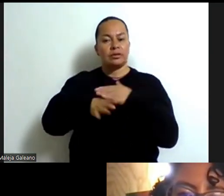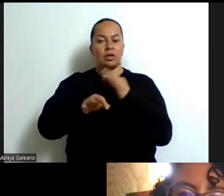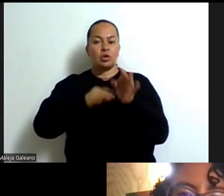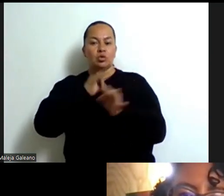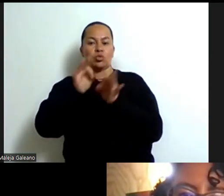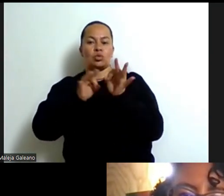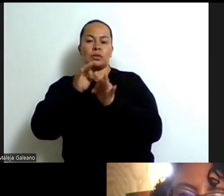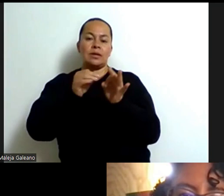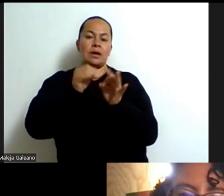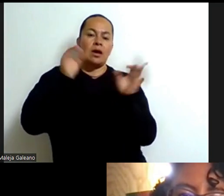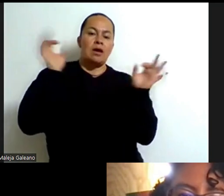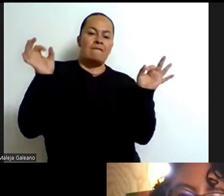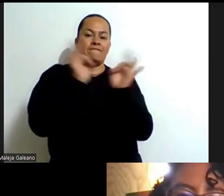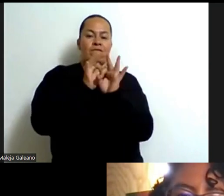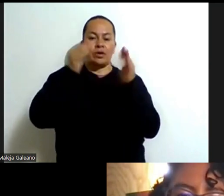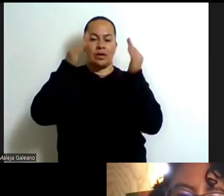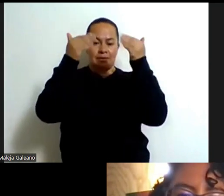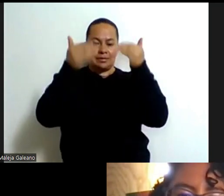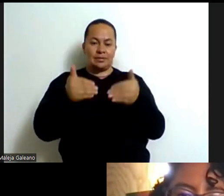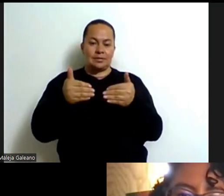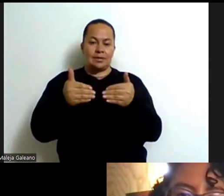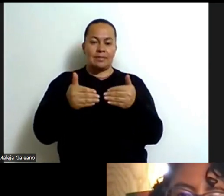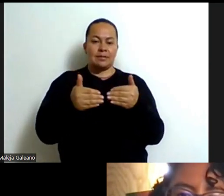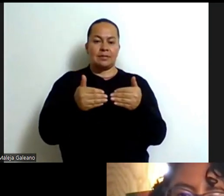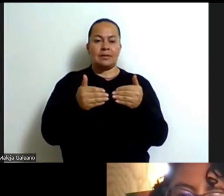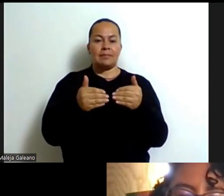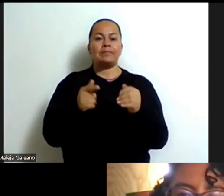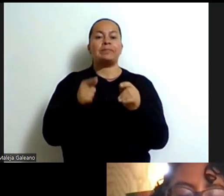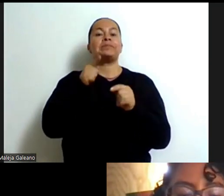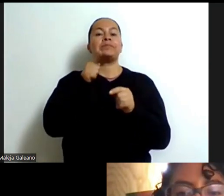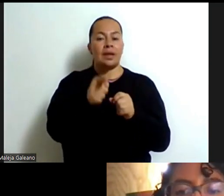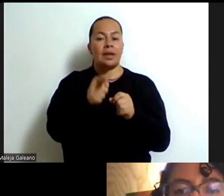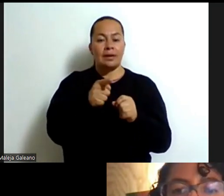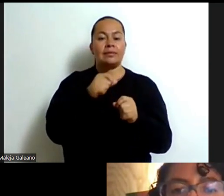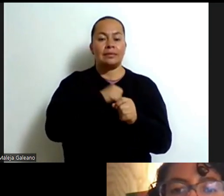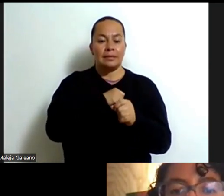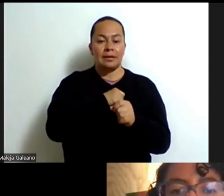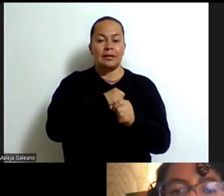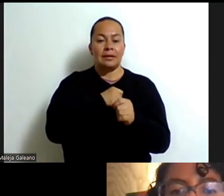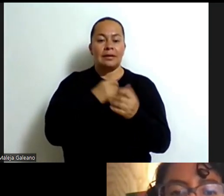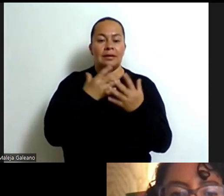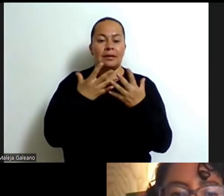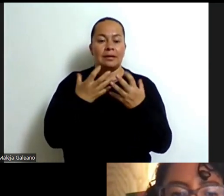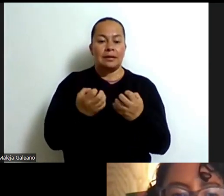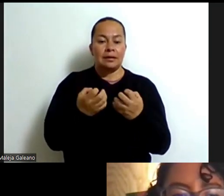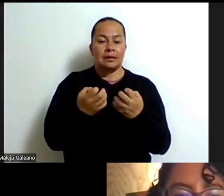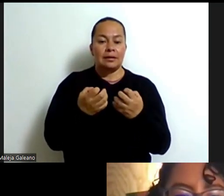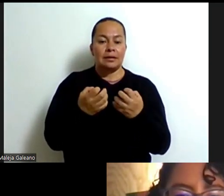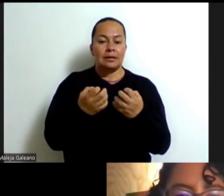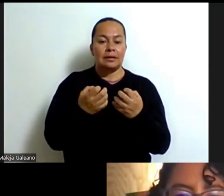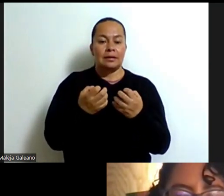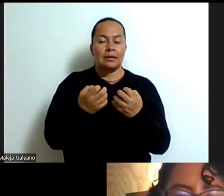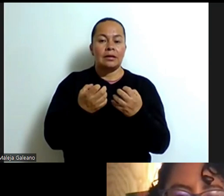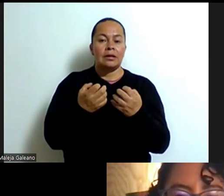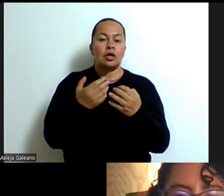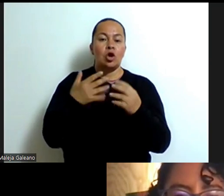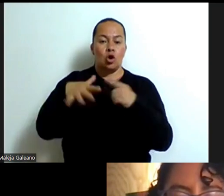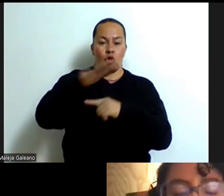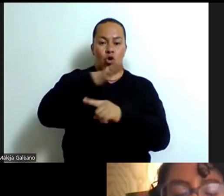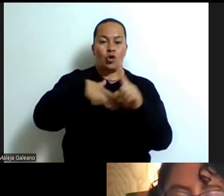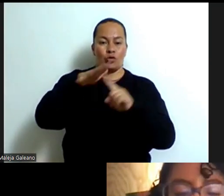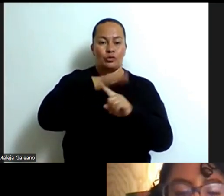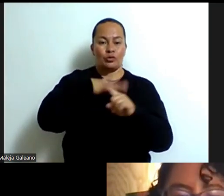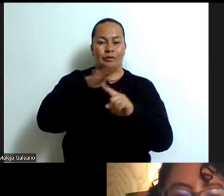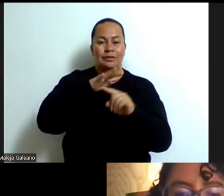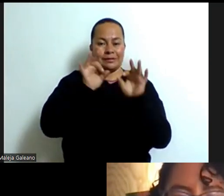discapacidad y ahí bubulina quisiera entrar haciendo un contexto muy importante